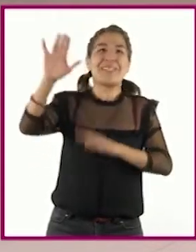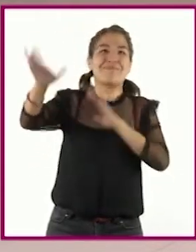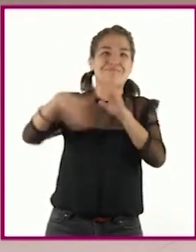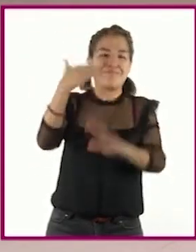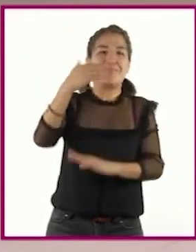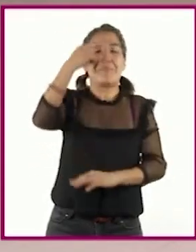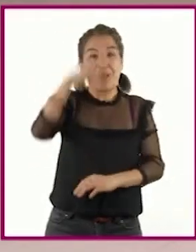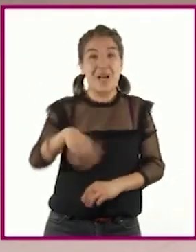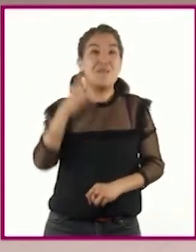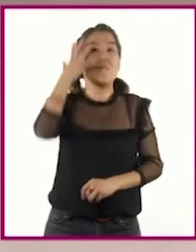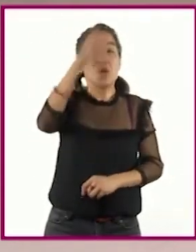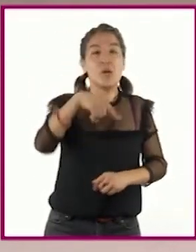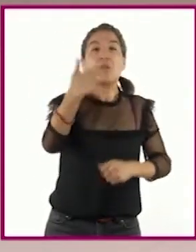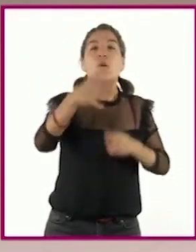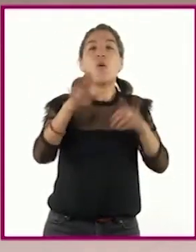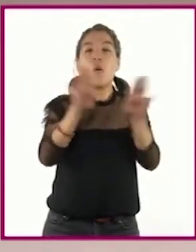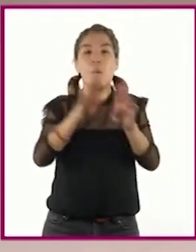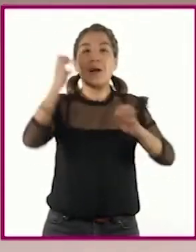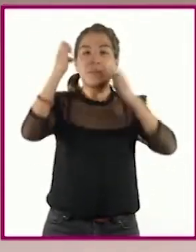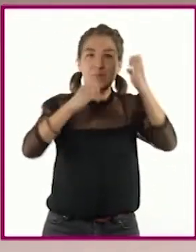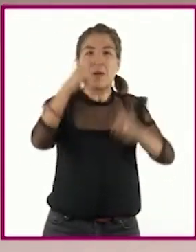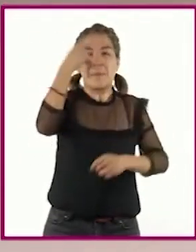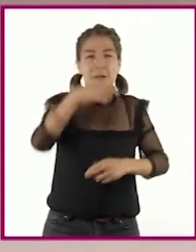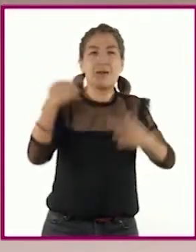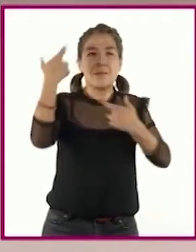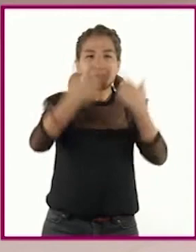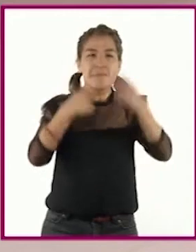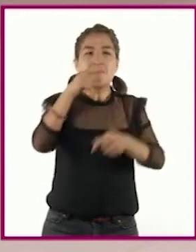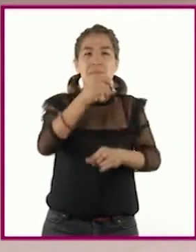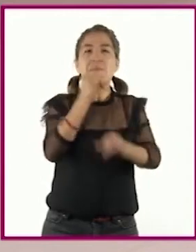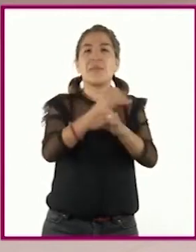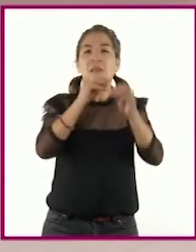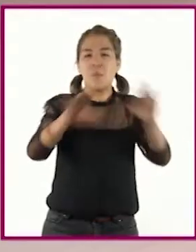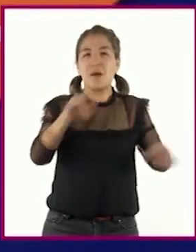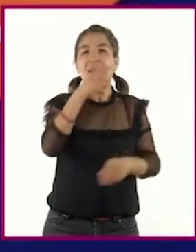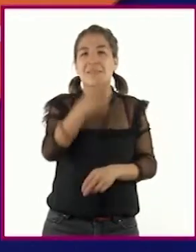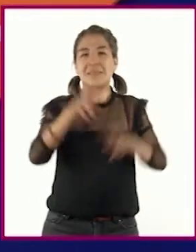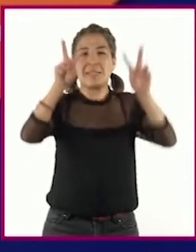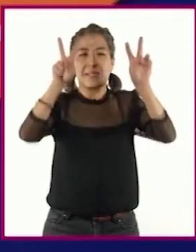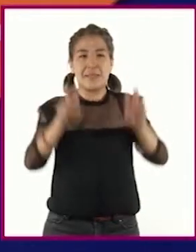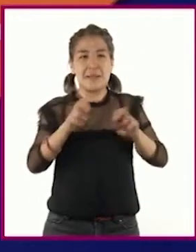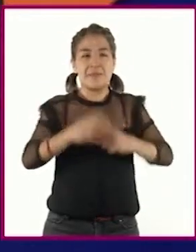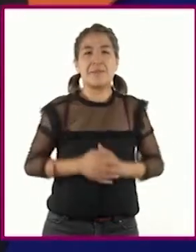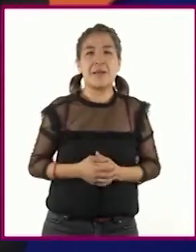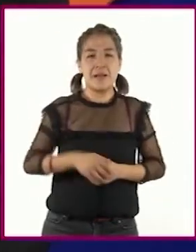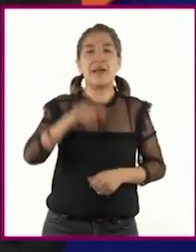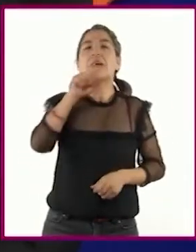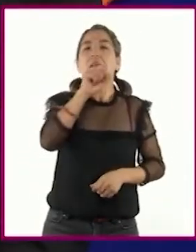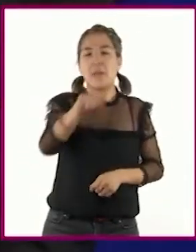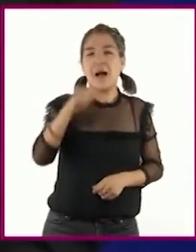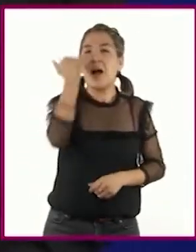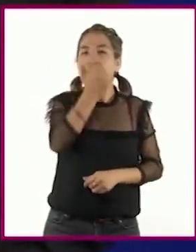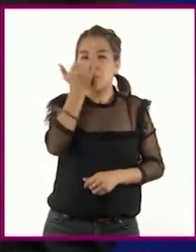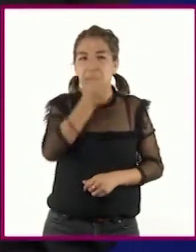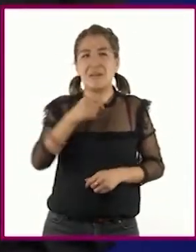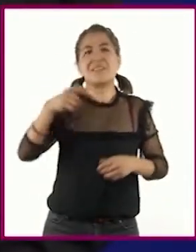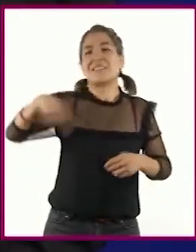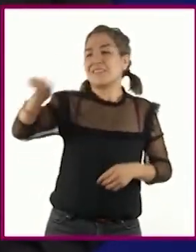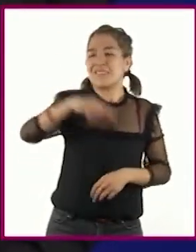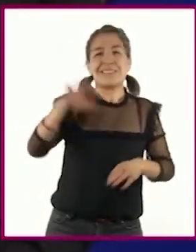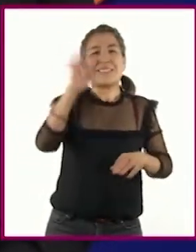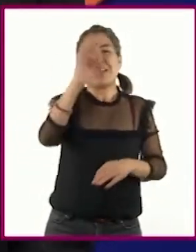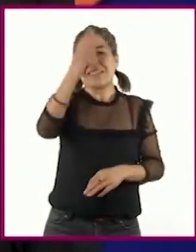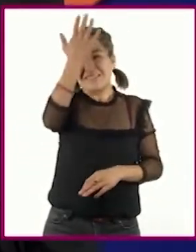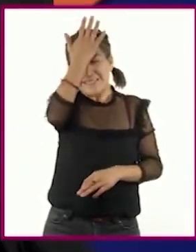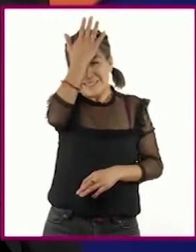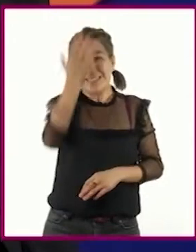Así en futuras exposiciones sabremos cómo evaluar la información de nuestro tema. A muchos alumnos les aterra